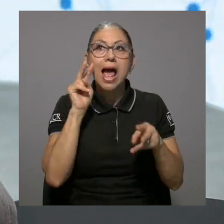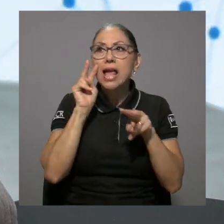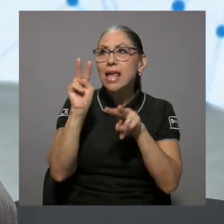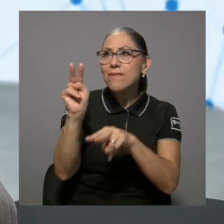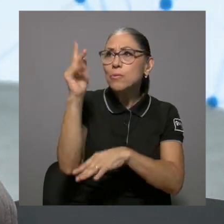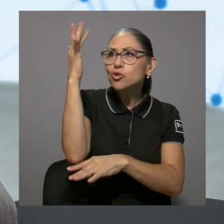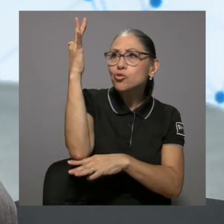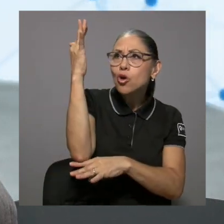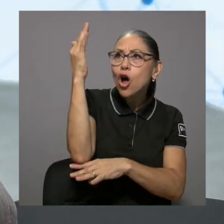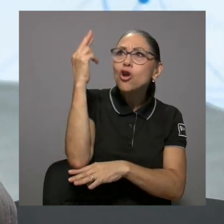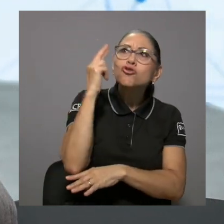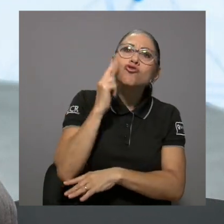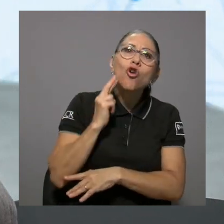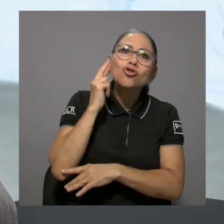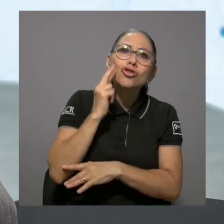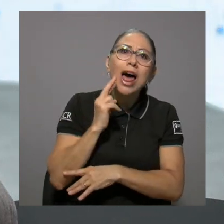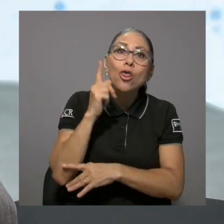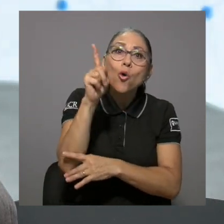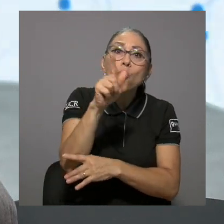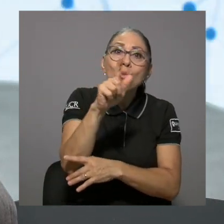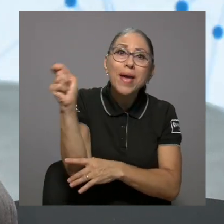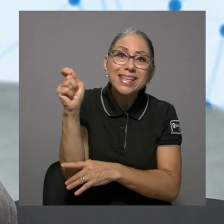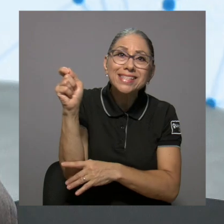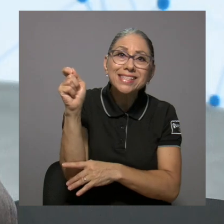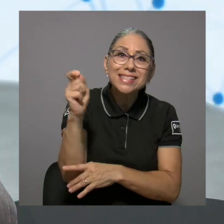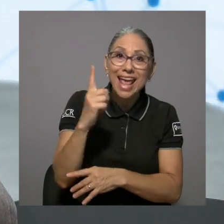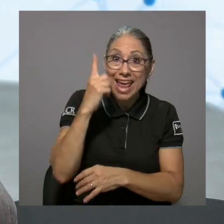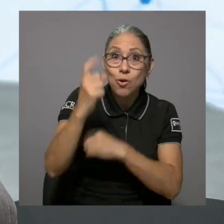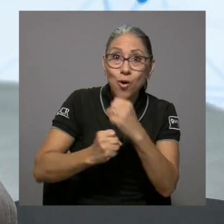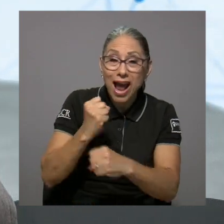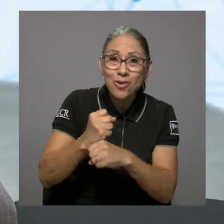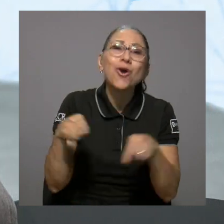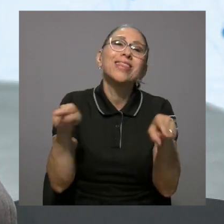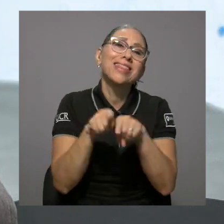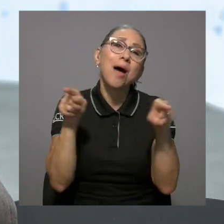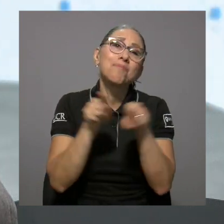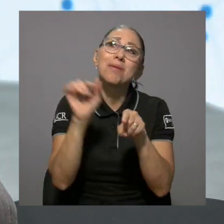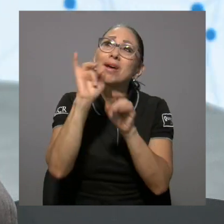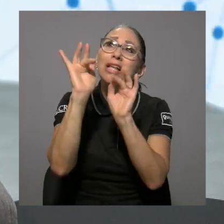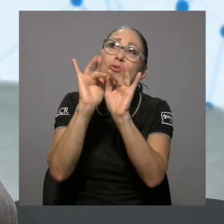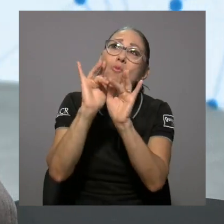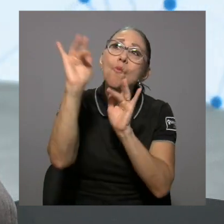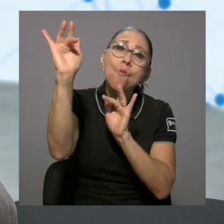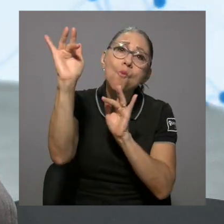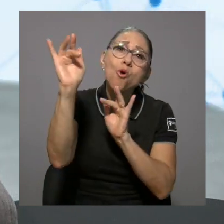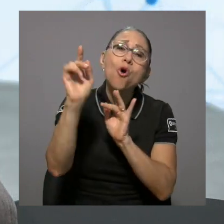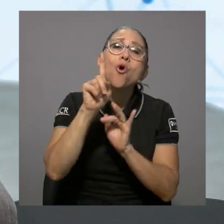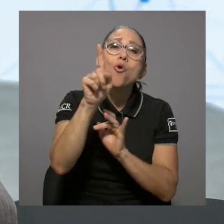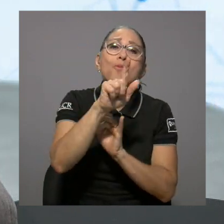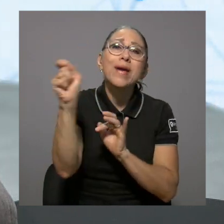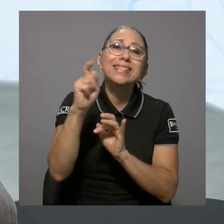rosado un mes al año, también va a estar sin hojas otro mes al año, ¿verdad? Y va a estar verde